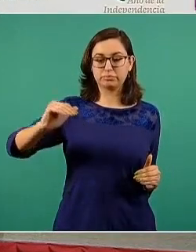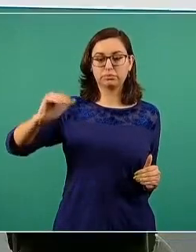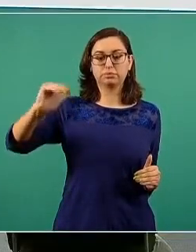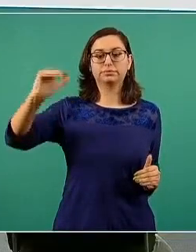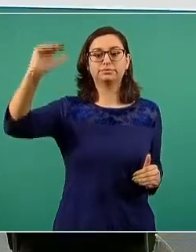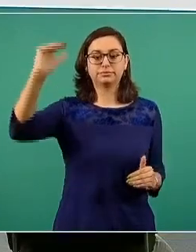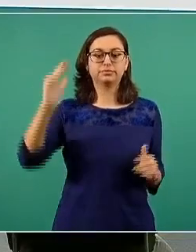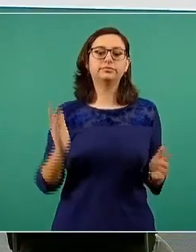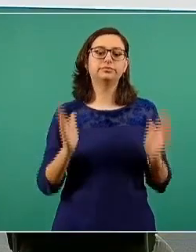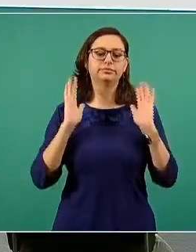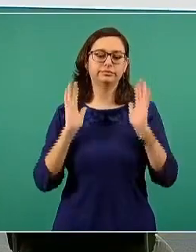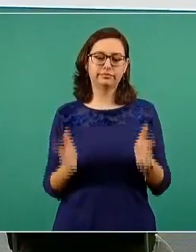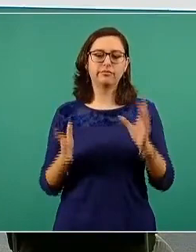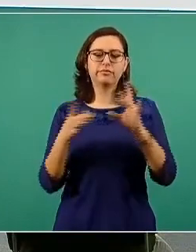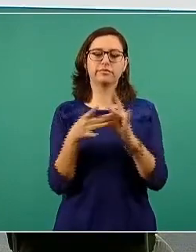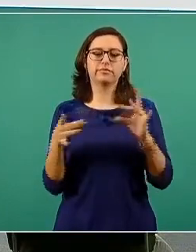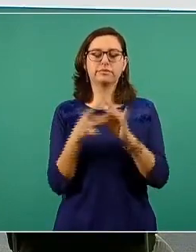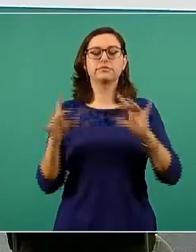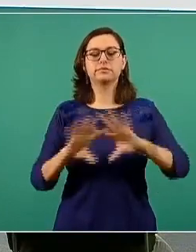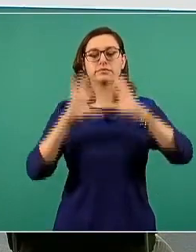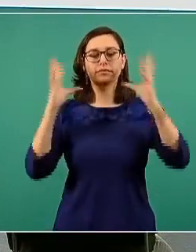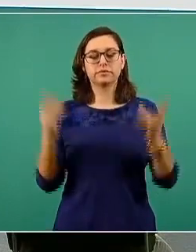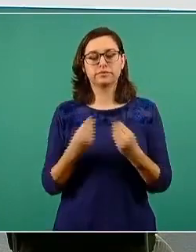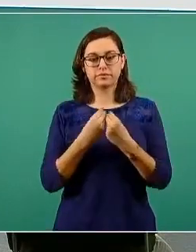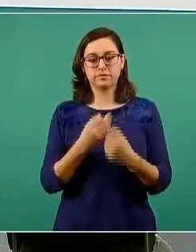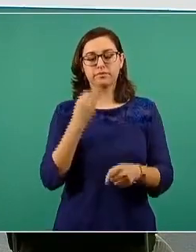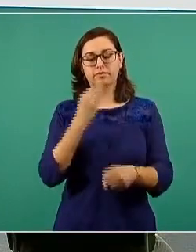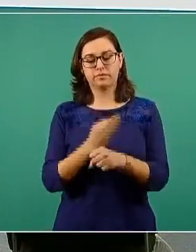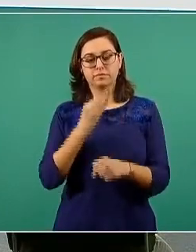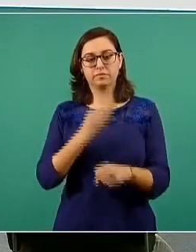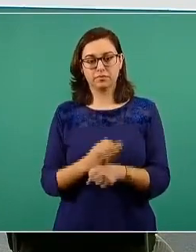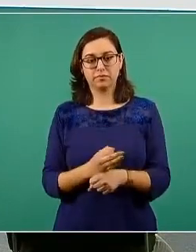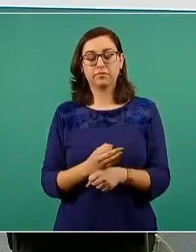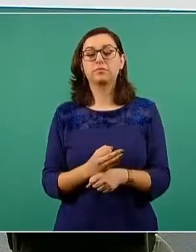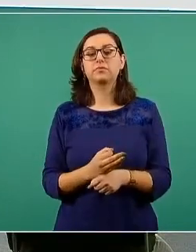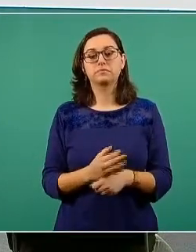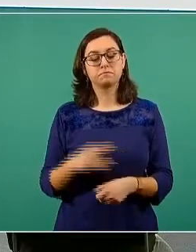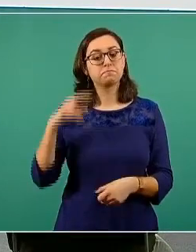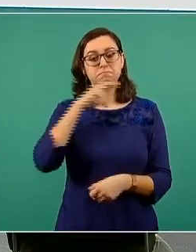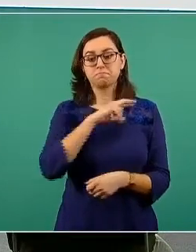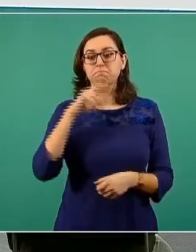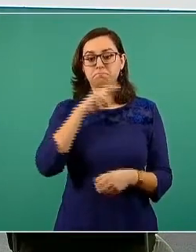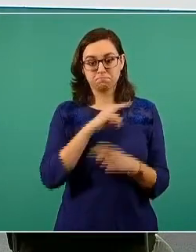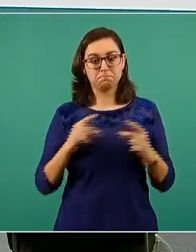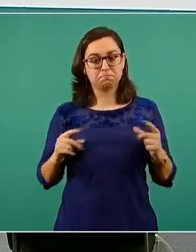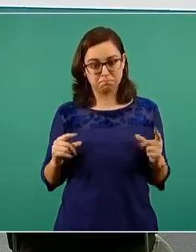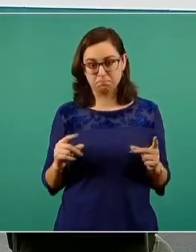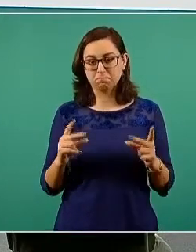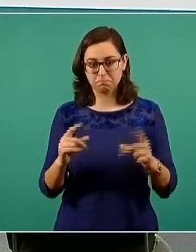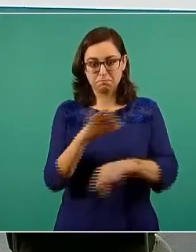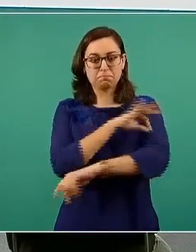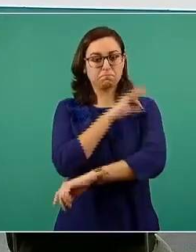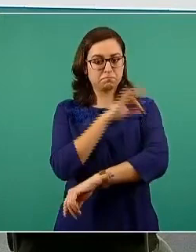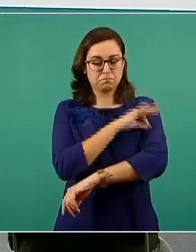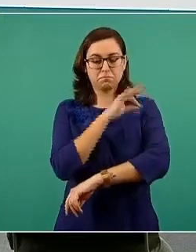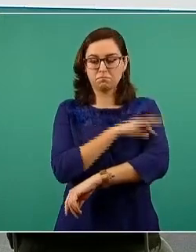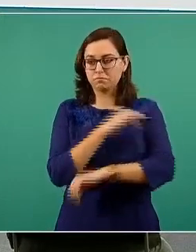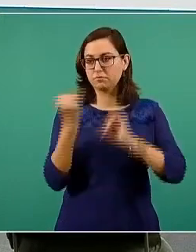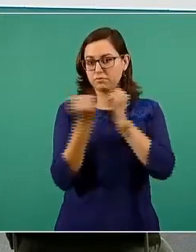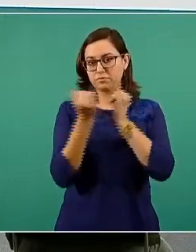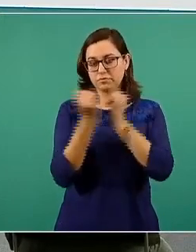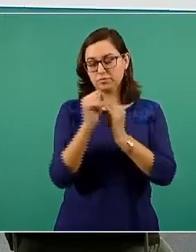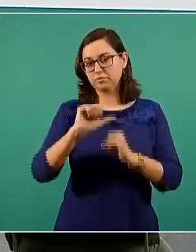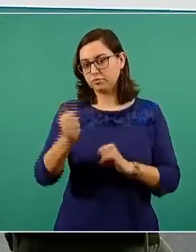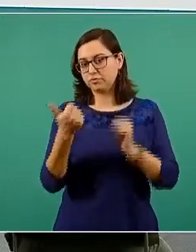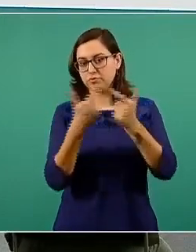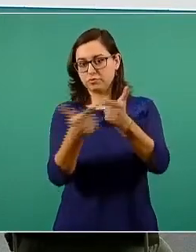que ya hemos comentado de todo el programa y ahora estamos vacunando a la misma velocidad que el resto de las poblaciones, de tal suerte